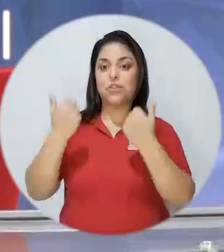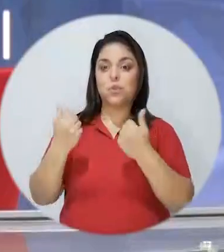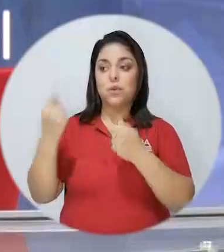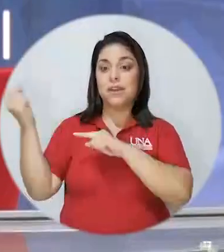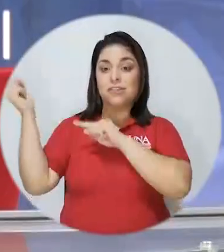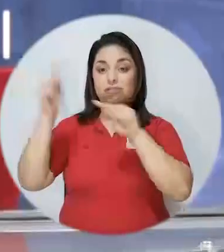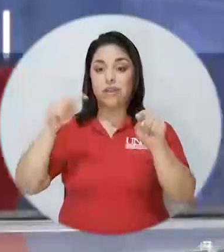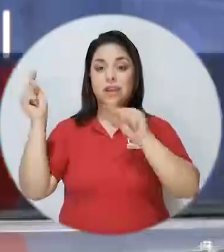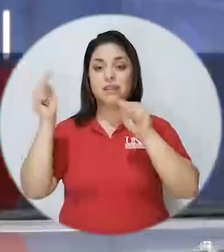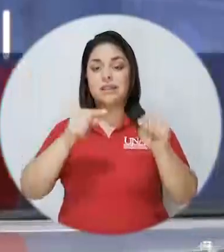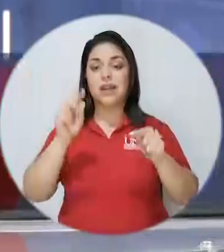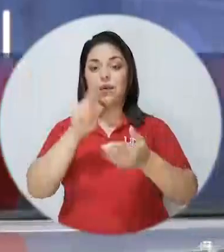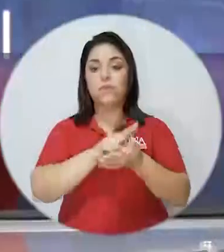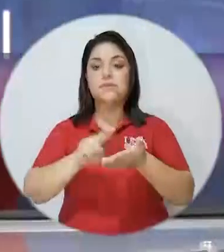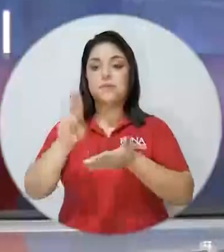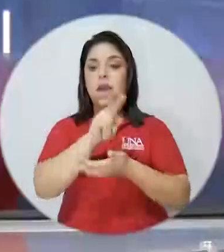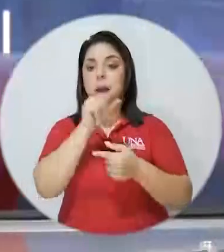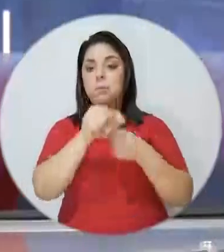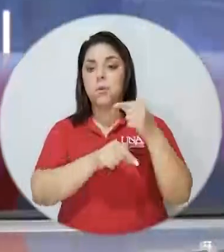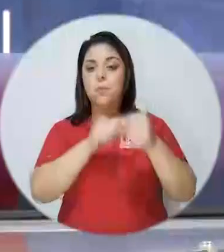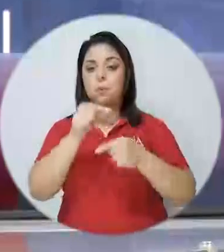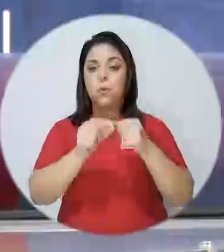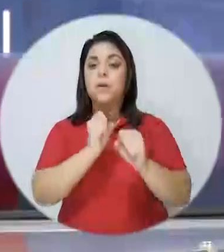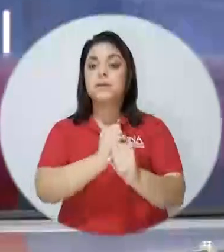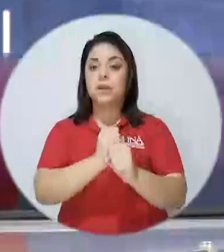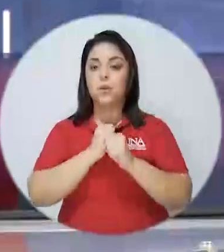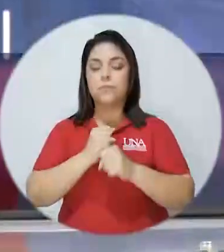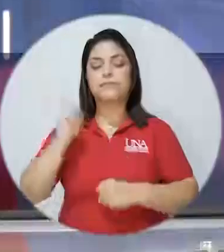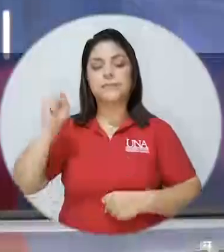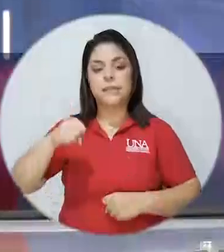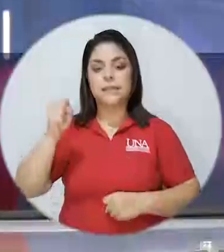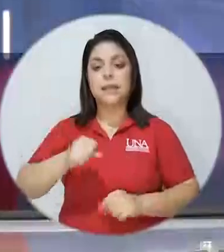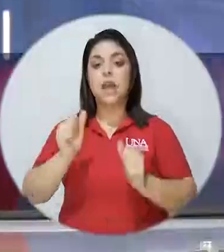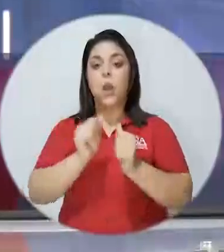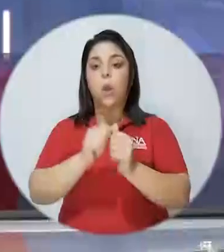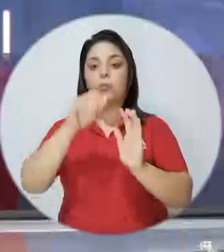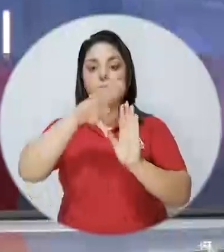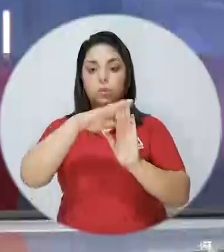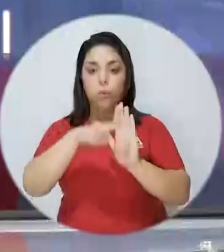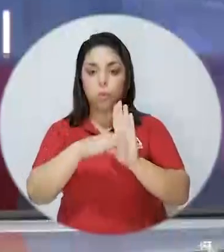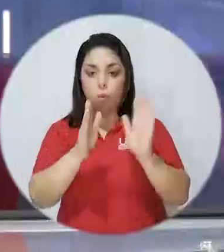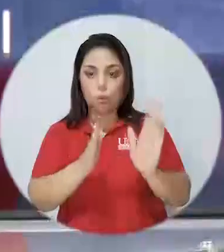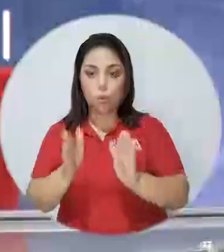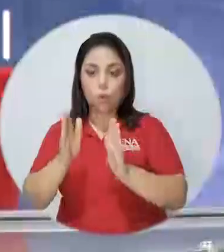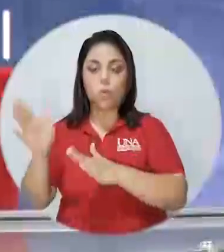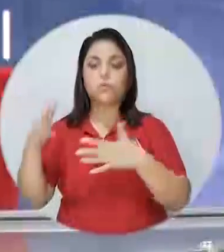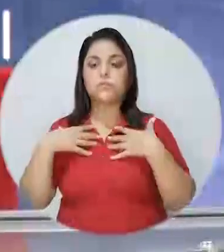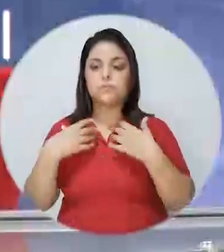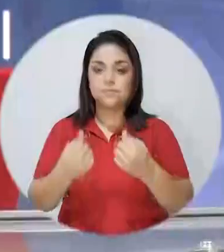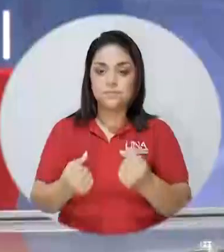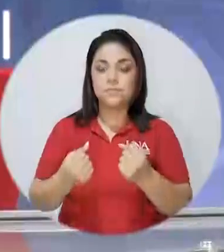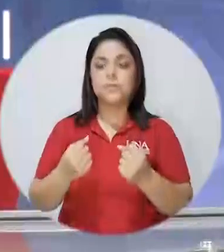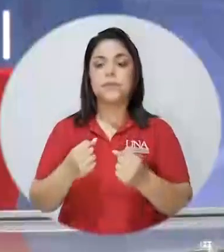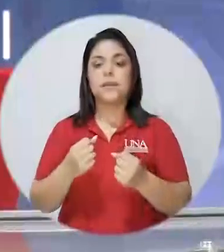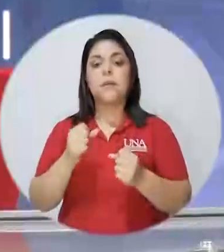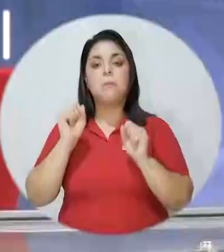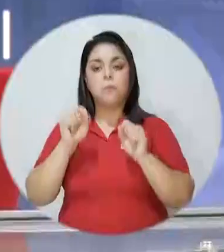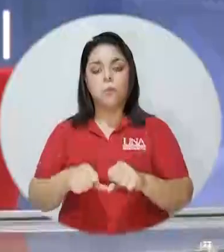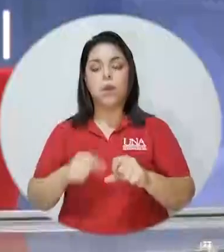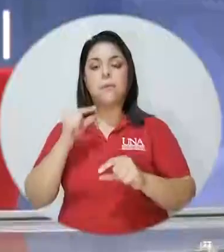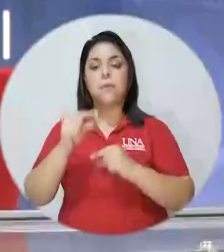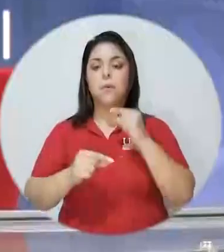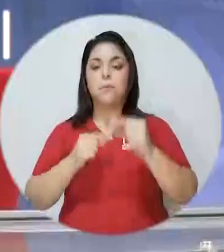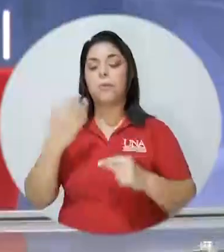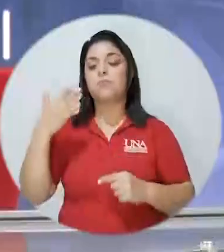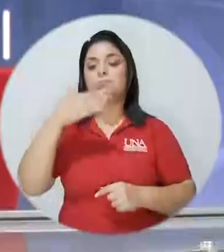Regreso gradual y seguro, sí. Eso, pues con todos los protocolos y todo, se organizan las instituciones, las empresas y ahí vamos, ¿verdad?